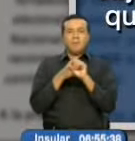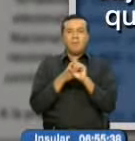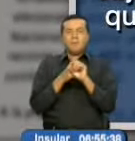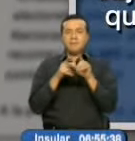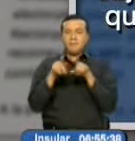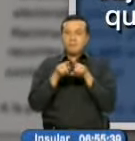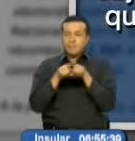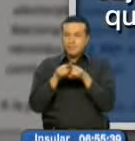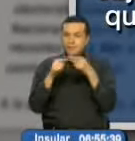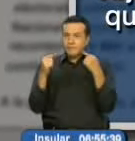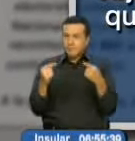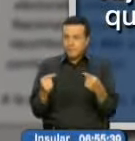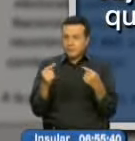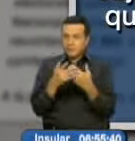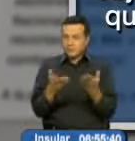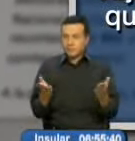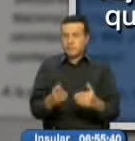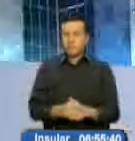contienda electoral.